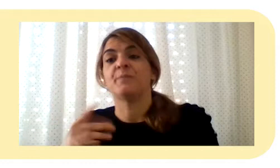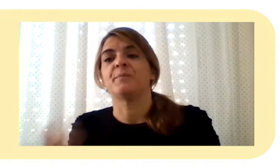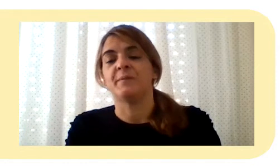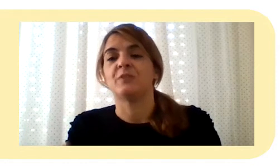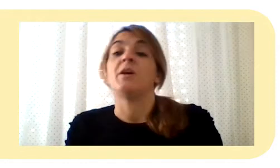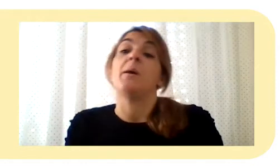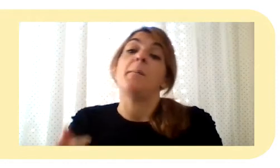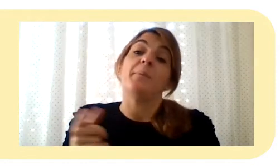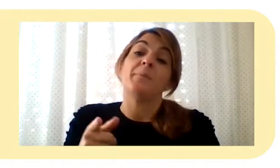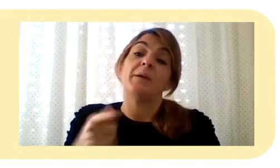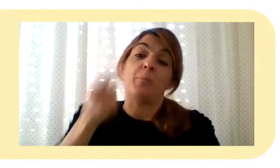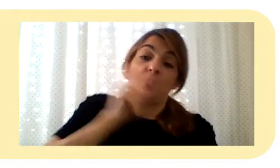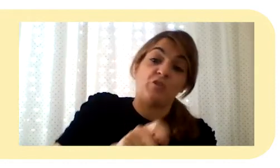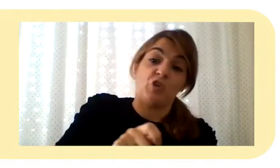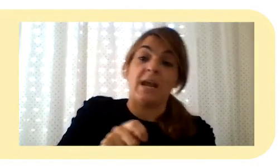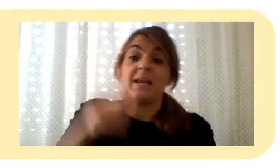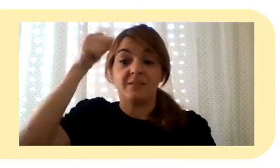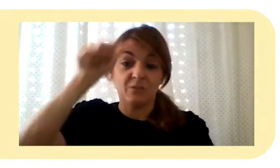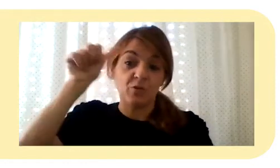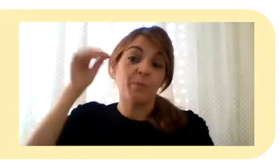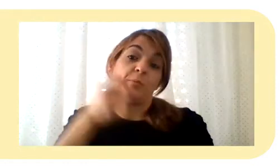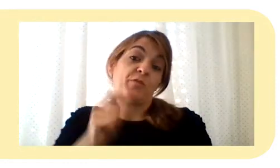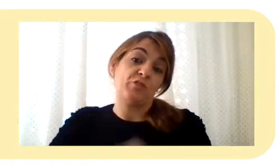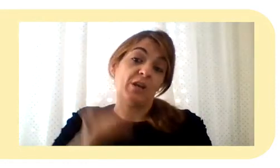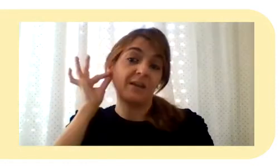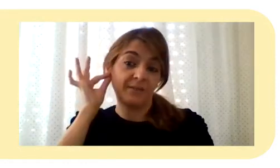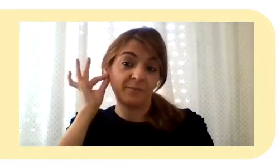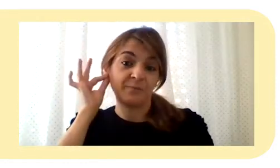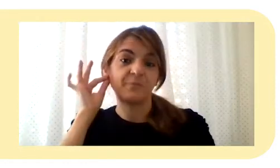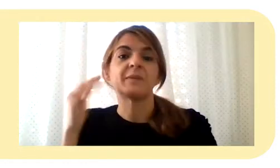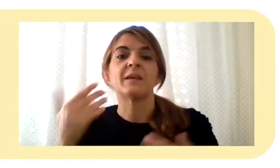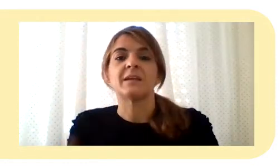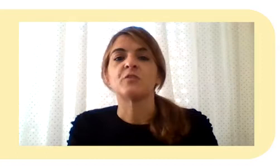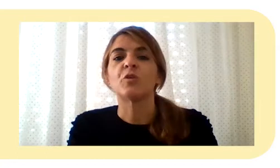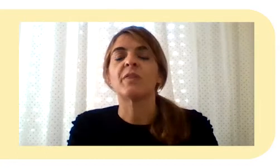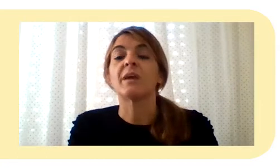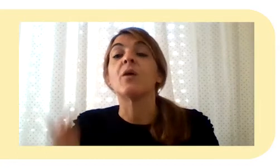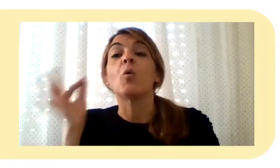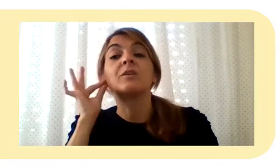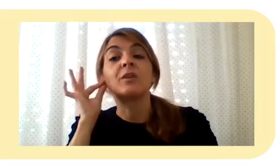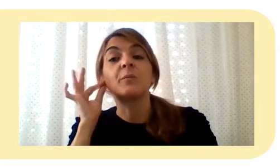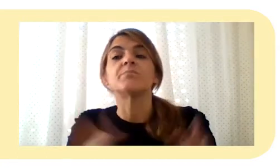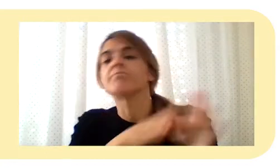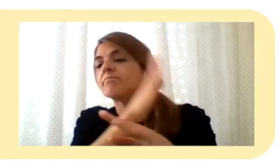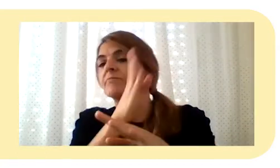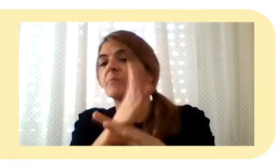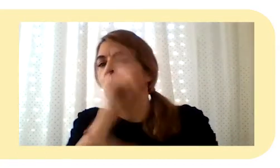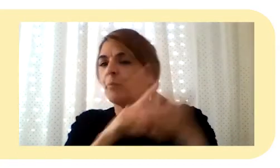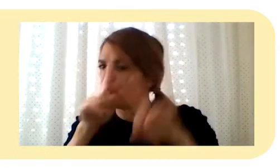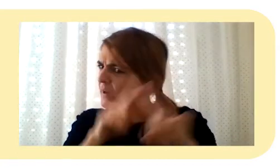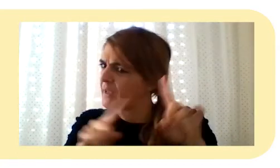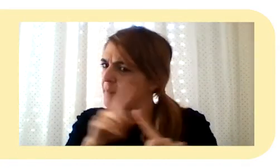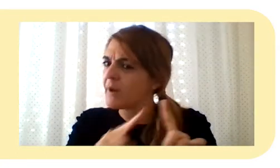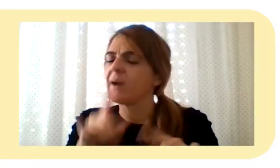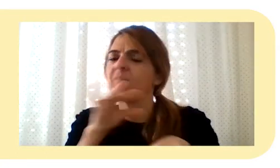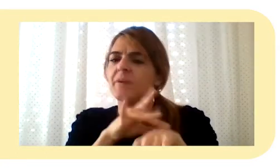profesionales sanitarios, los y las. Él y la paciente llega con un problema, ¿no? Con una serie de